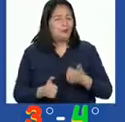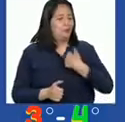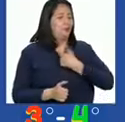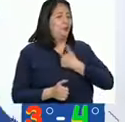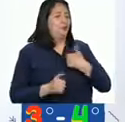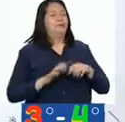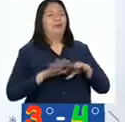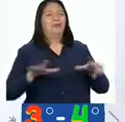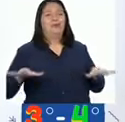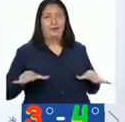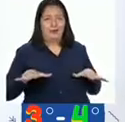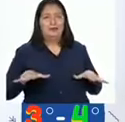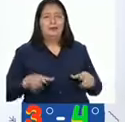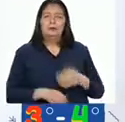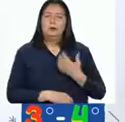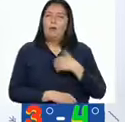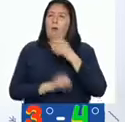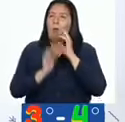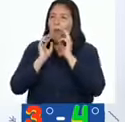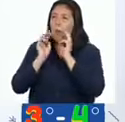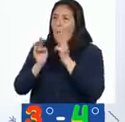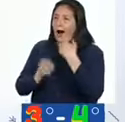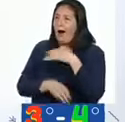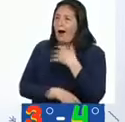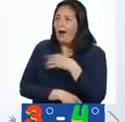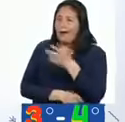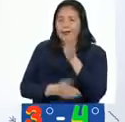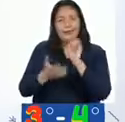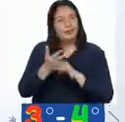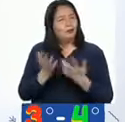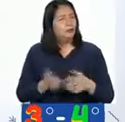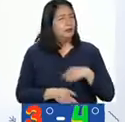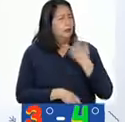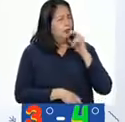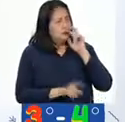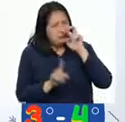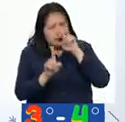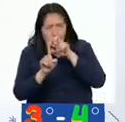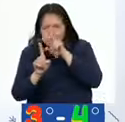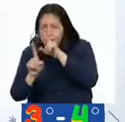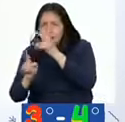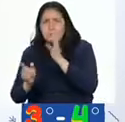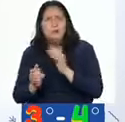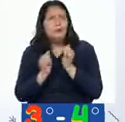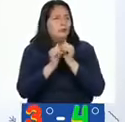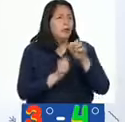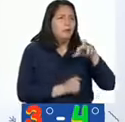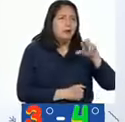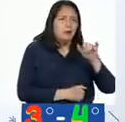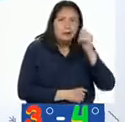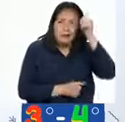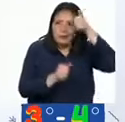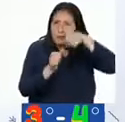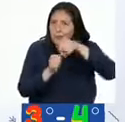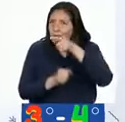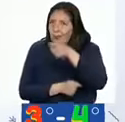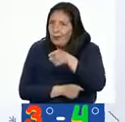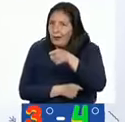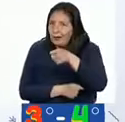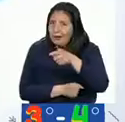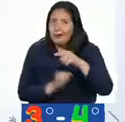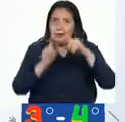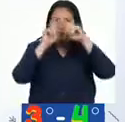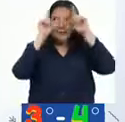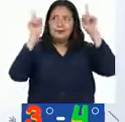personal. ¡Wow! ¿Qué tal aventura? ¿Qué hemos descubierto junto a Pablo? ¿Recuerdan cuáles eran las